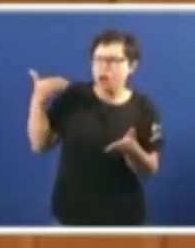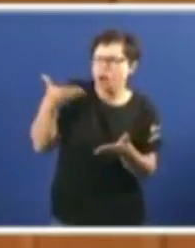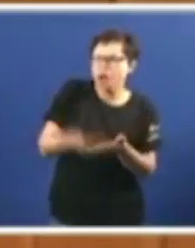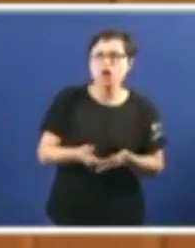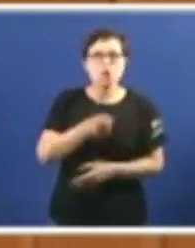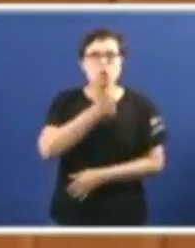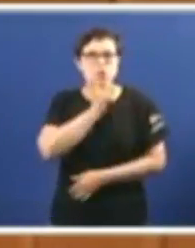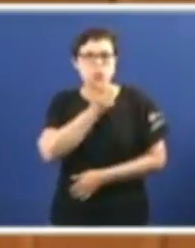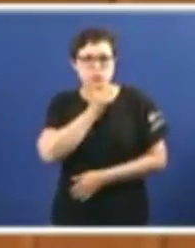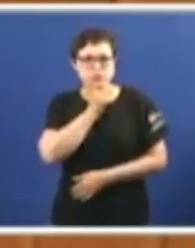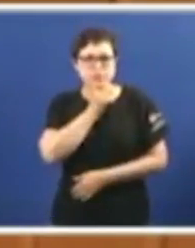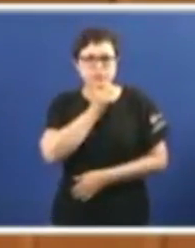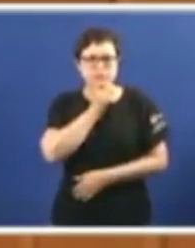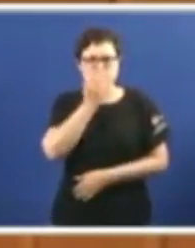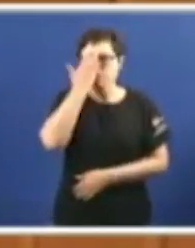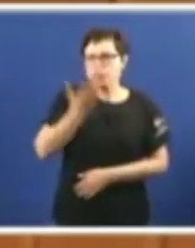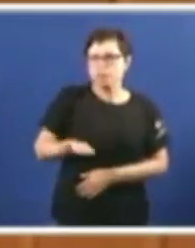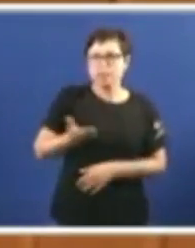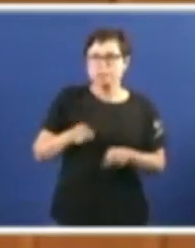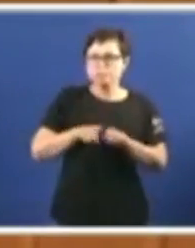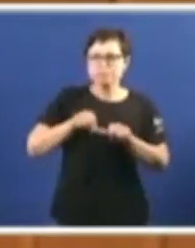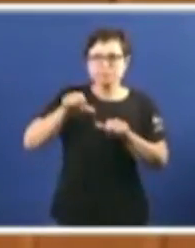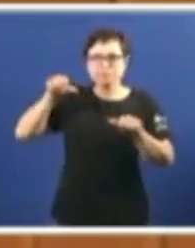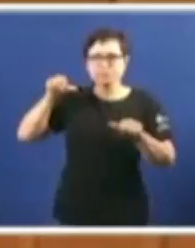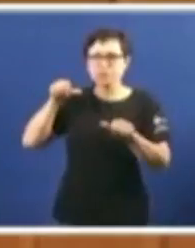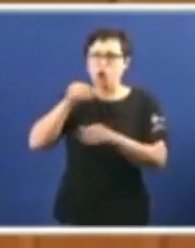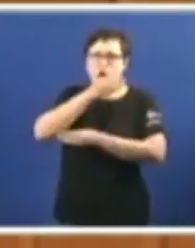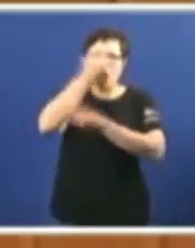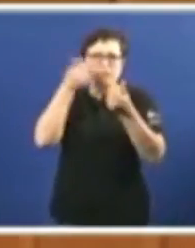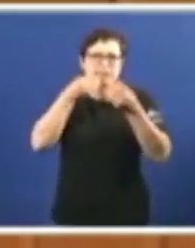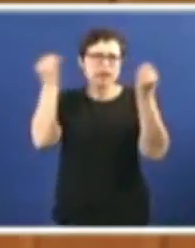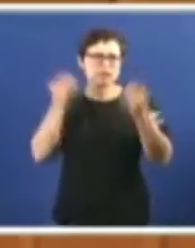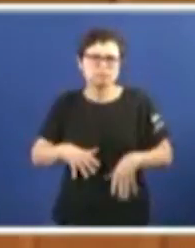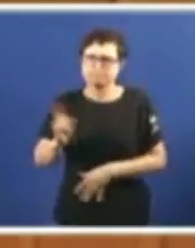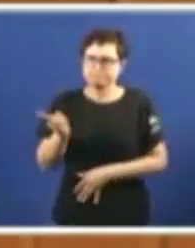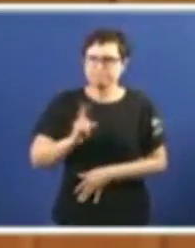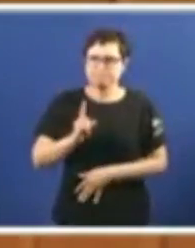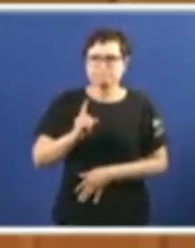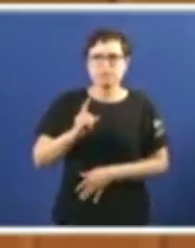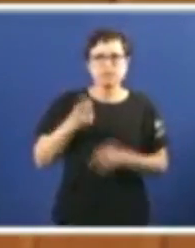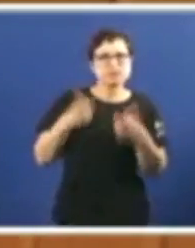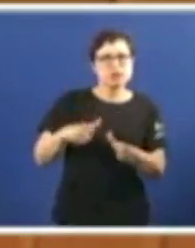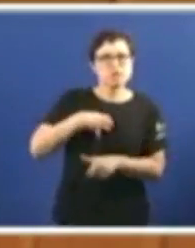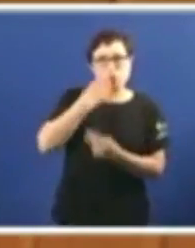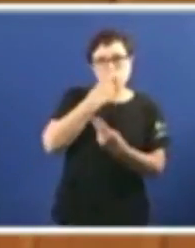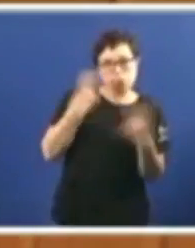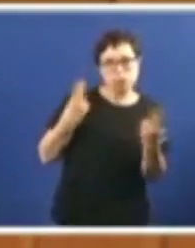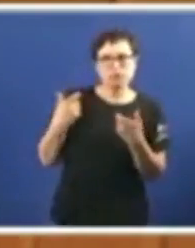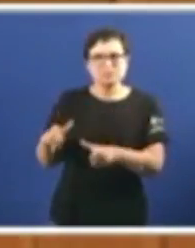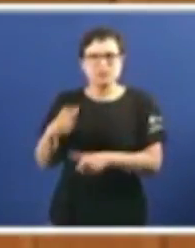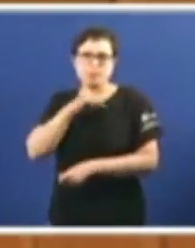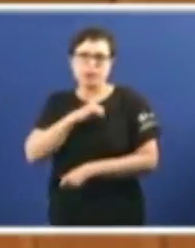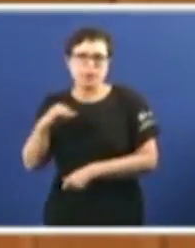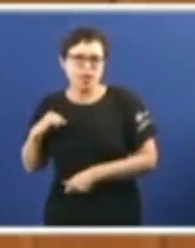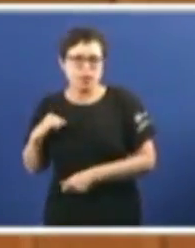fundamental para que non se nos olvide o que pasou neste país e que pasou co sector público, que pasou tamén, polo tanto, co sector privado. A aprobación